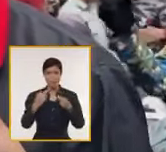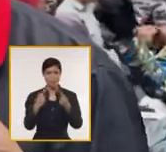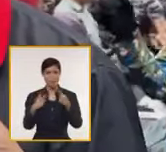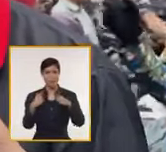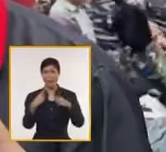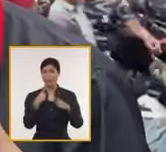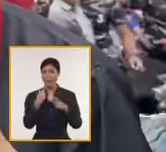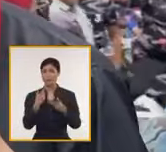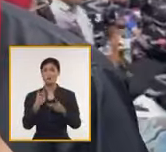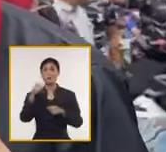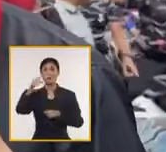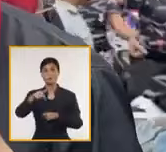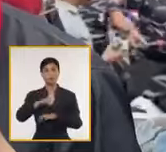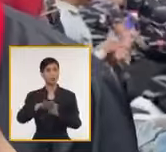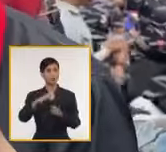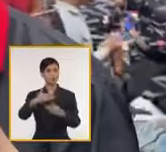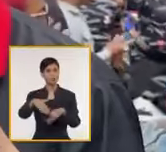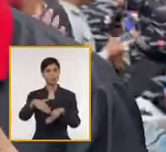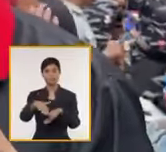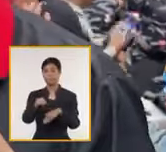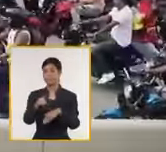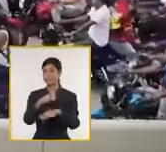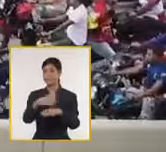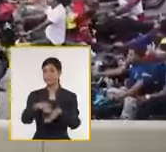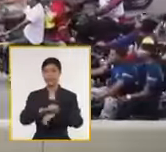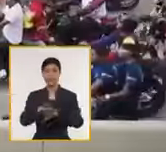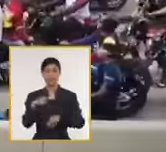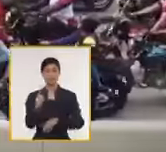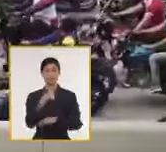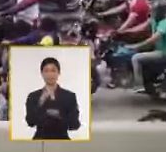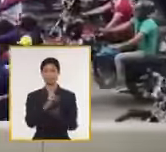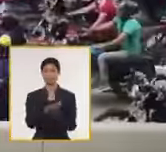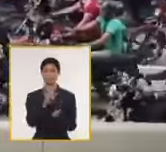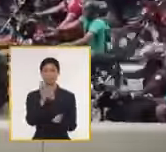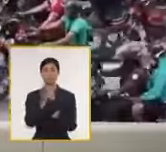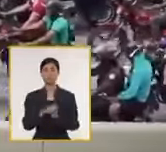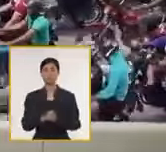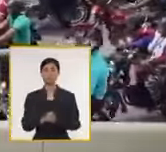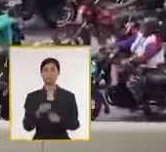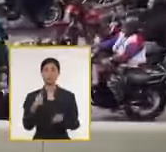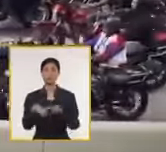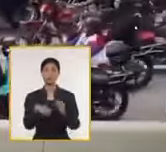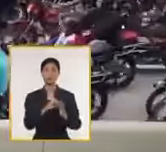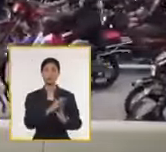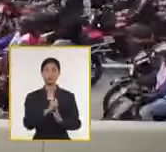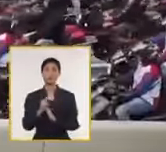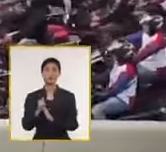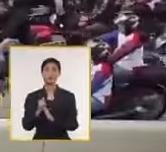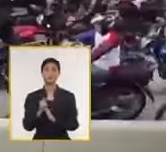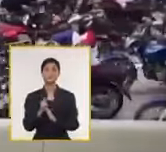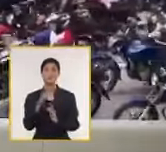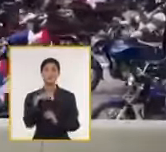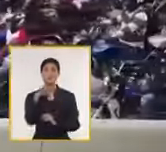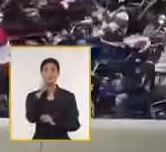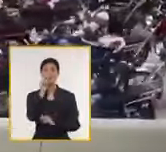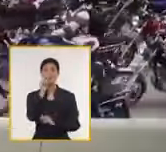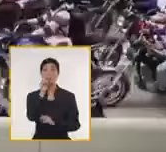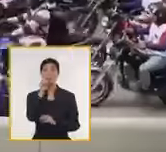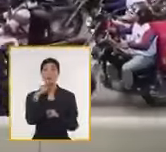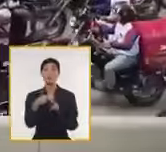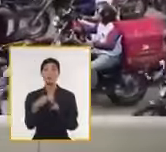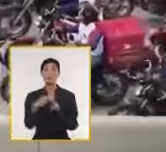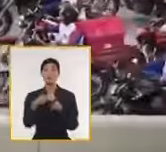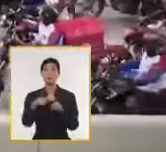nos encontramos en la calle. Estamos comprometidos. También se pronunciaron líderes sociales como Kelvis Maldonado del Sindicato